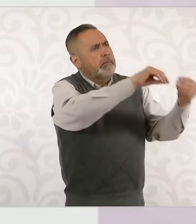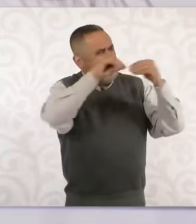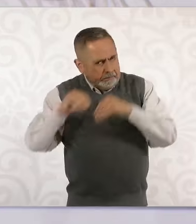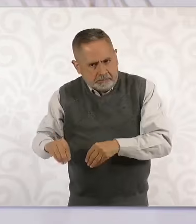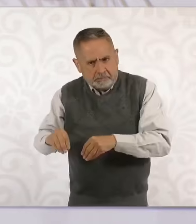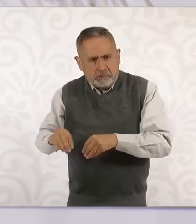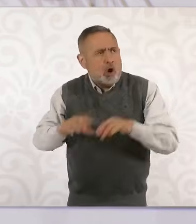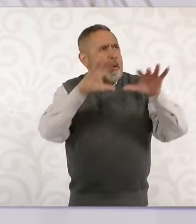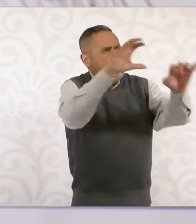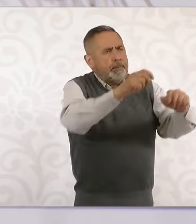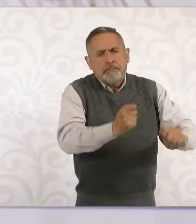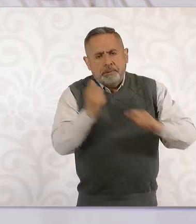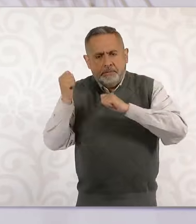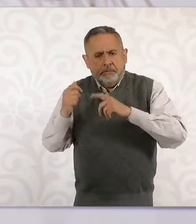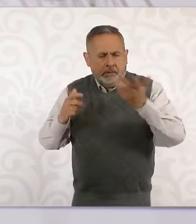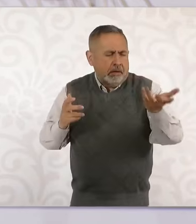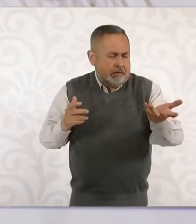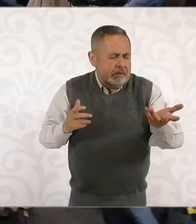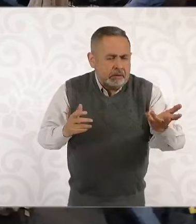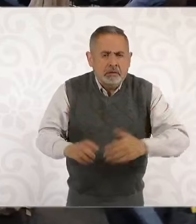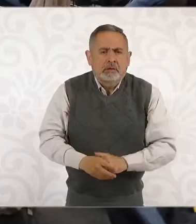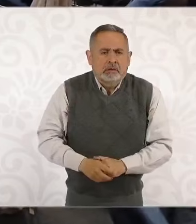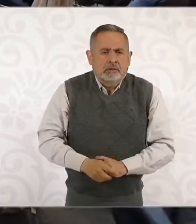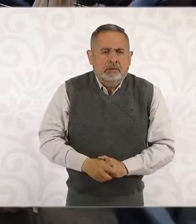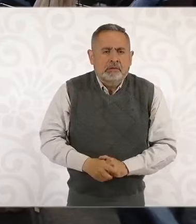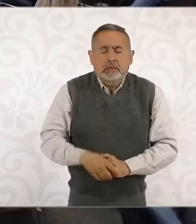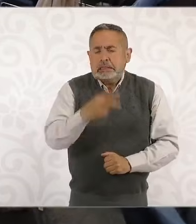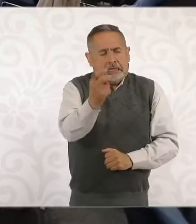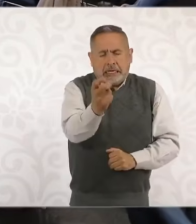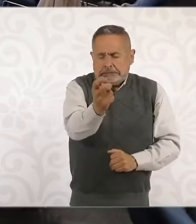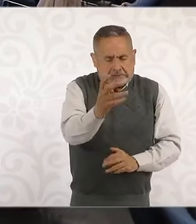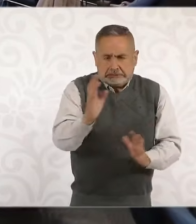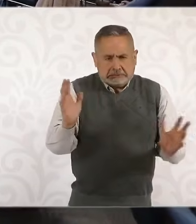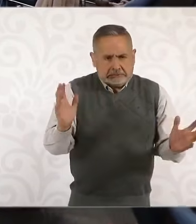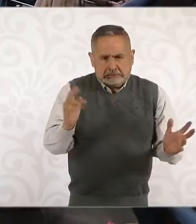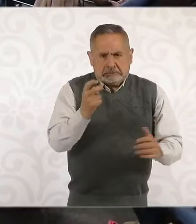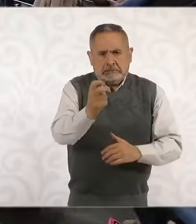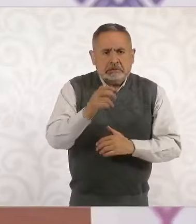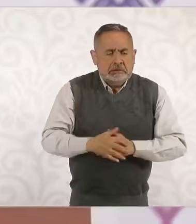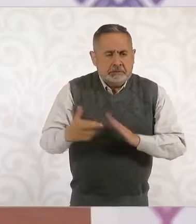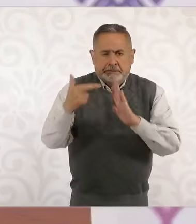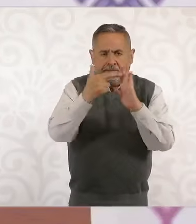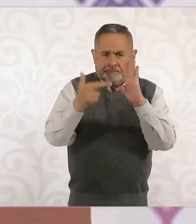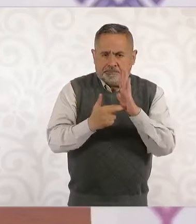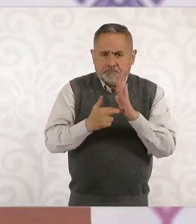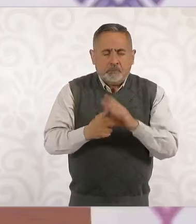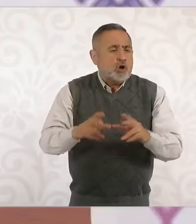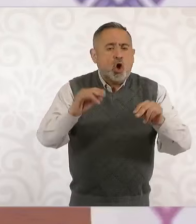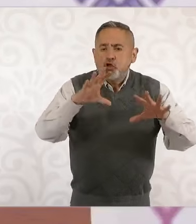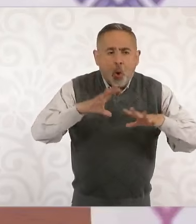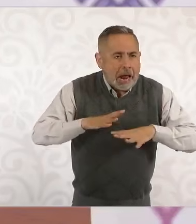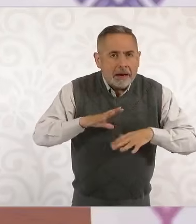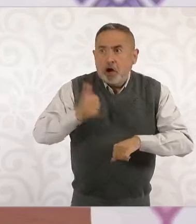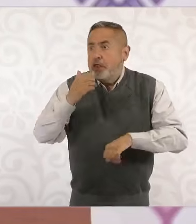su deportación en caso de que sean mexicanos. Esa es la regla, no hay